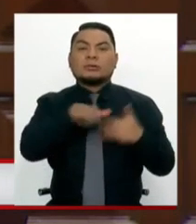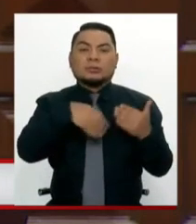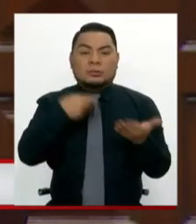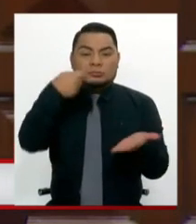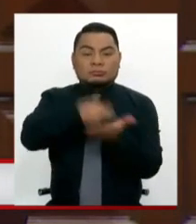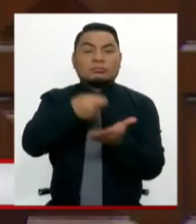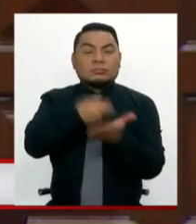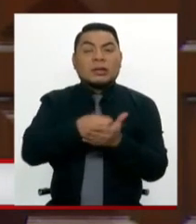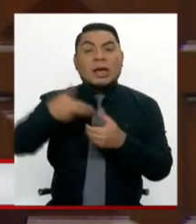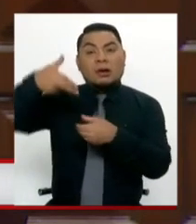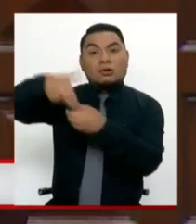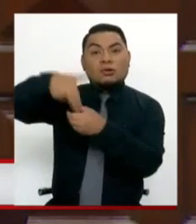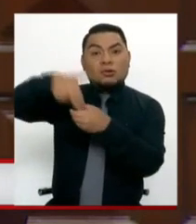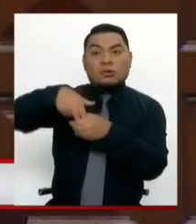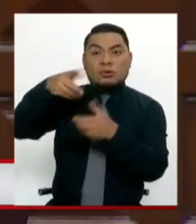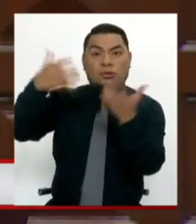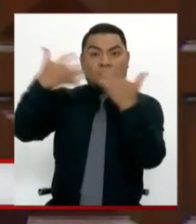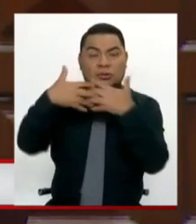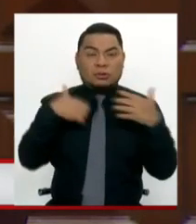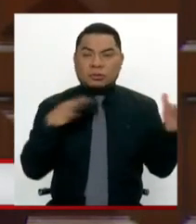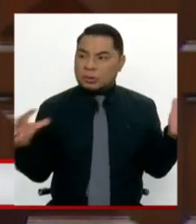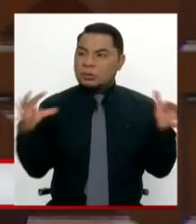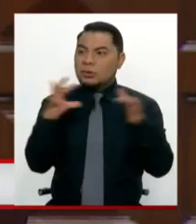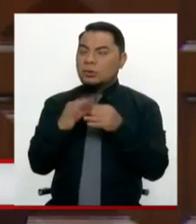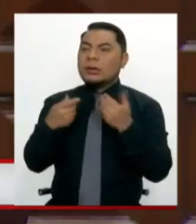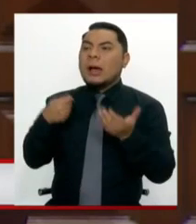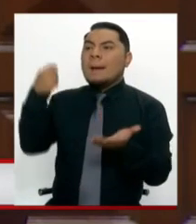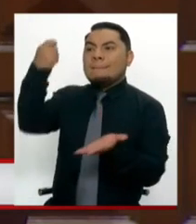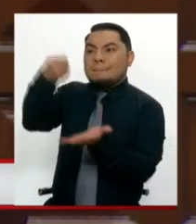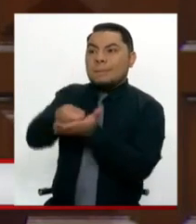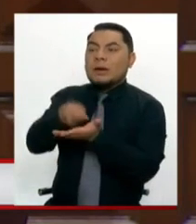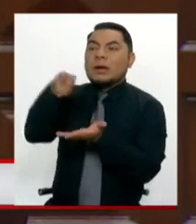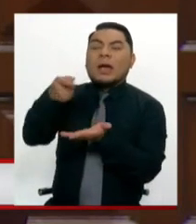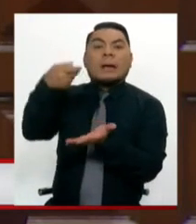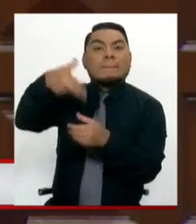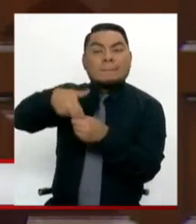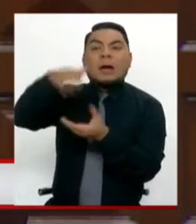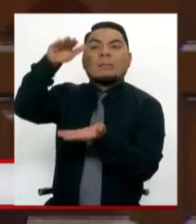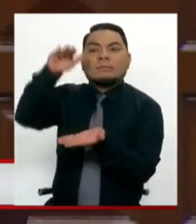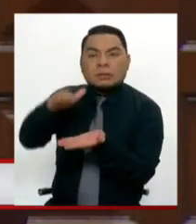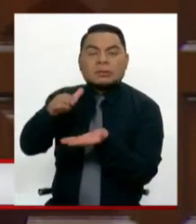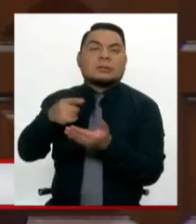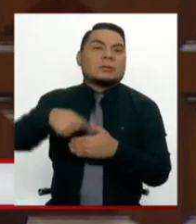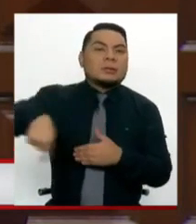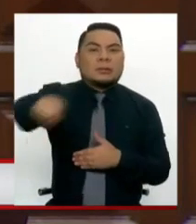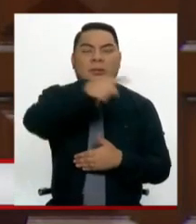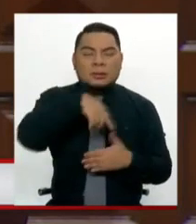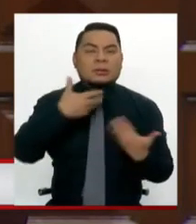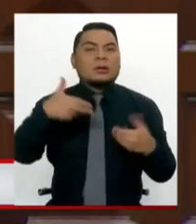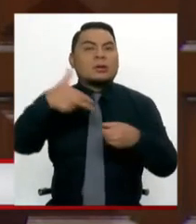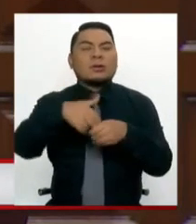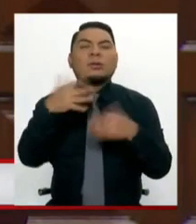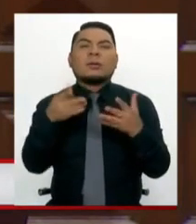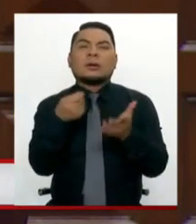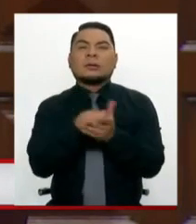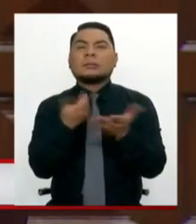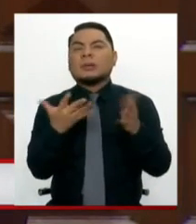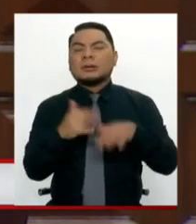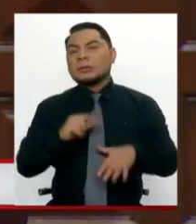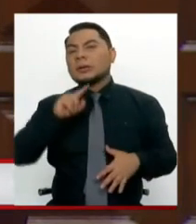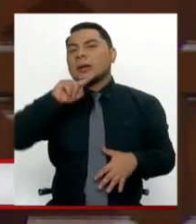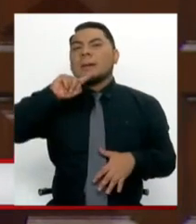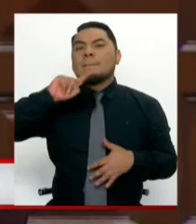Estabilización de los Precios de Combustibles, hemos logrado aliviar el alza de los precios financiados con un monto